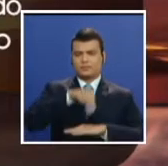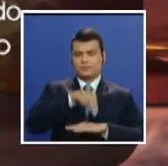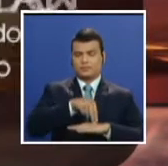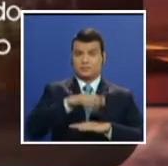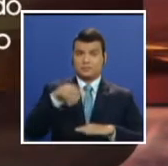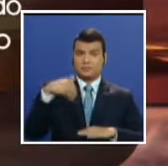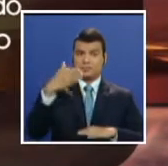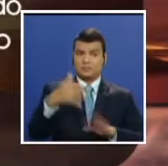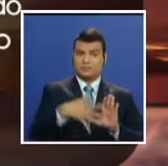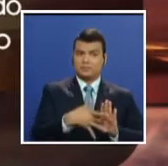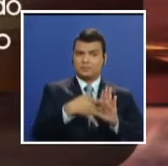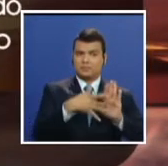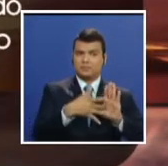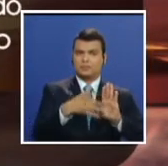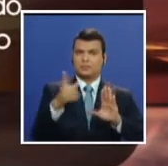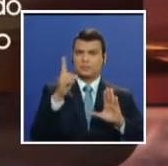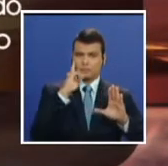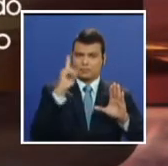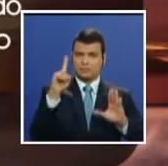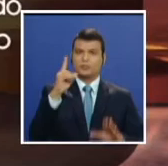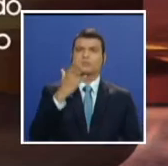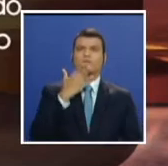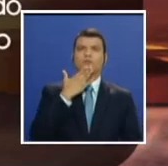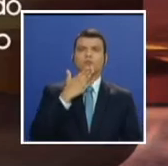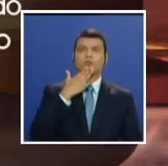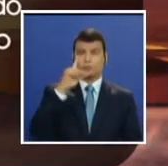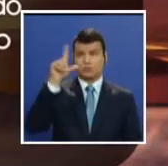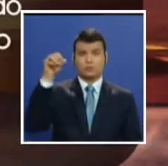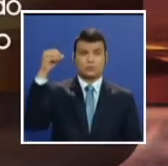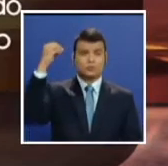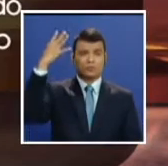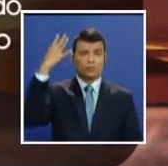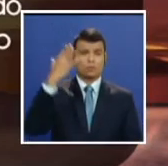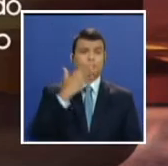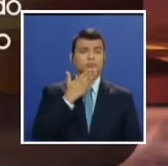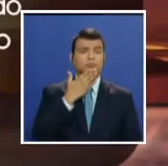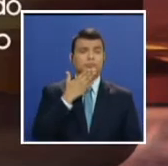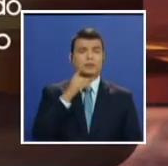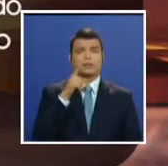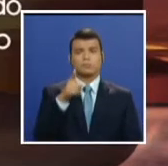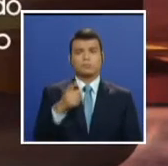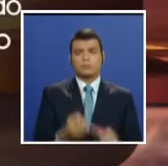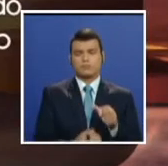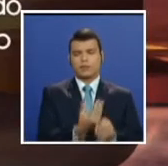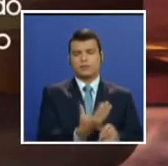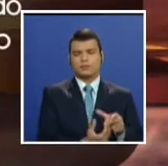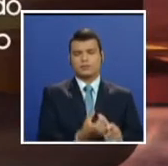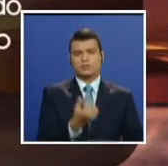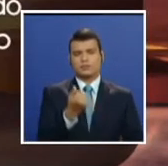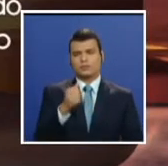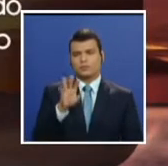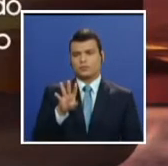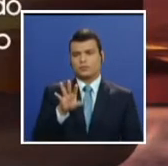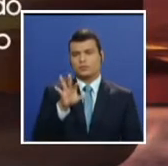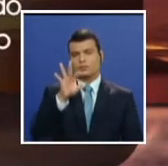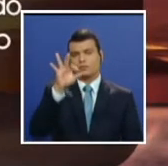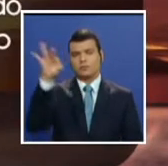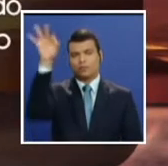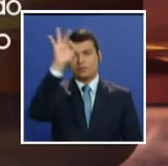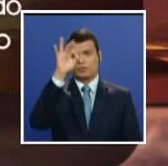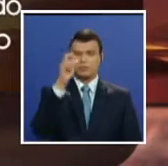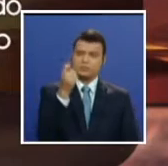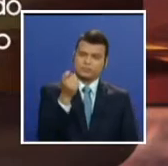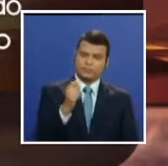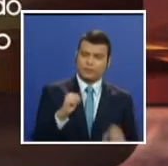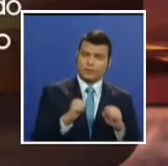adelante vamos a ver el estado del tiempo ahí está cielo soleado un día muy soleado en san juan de pasto sin embargo un poquito de frío 14